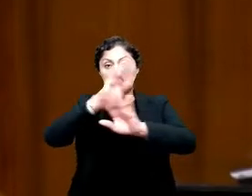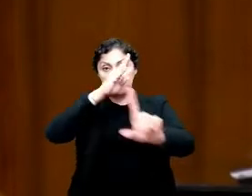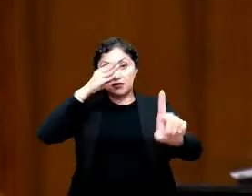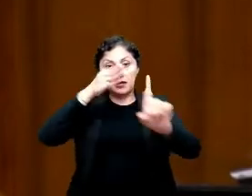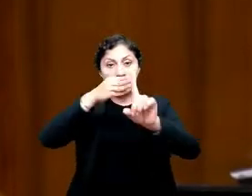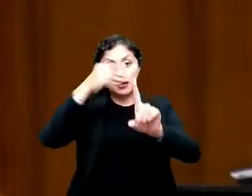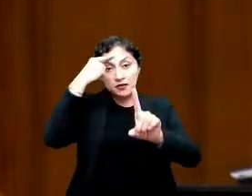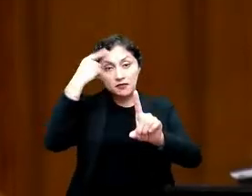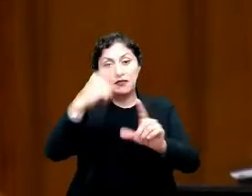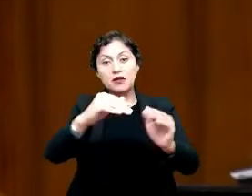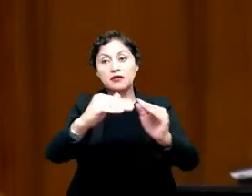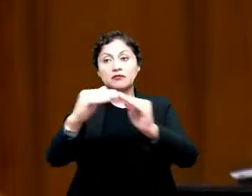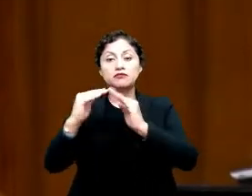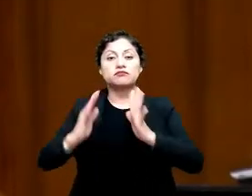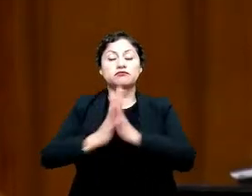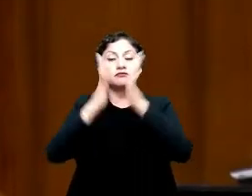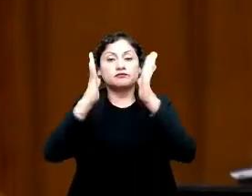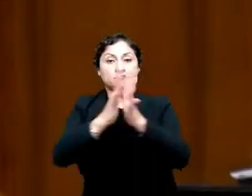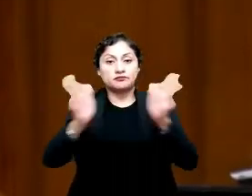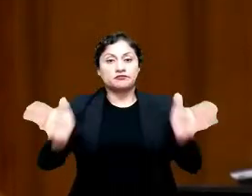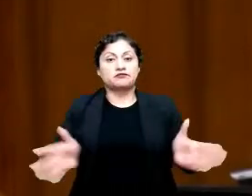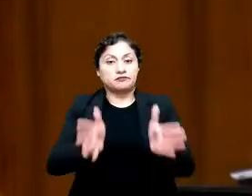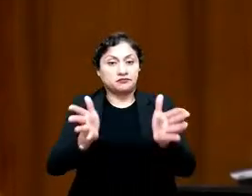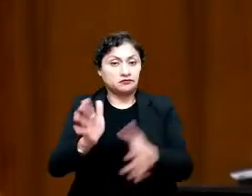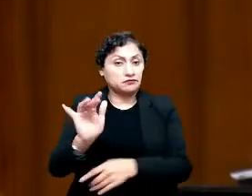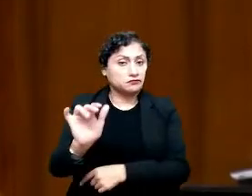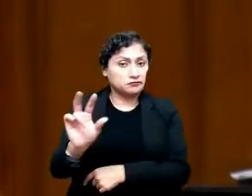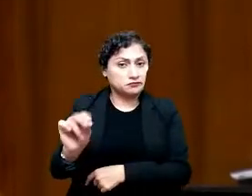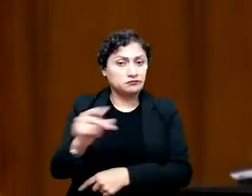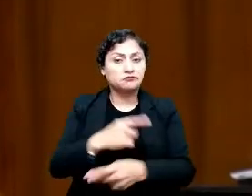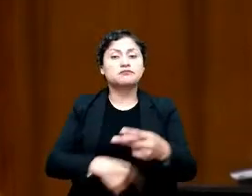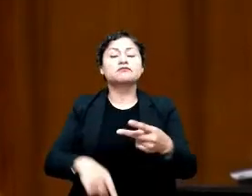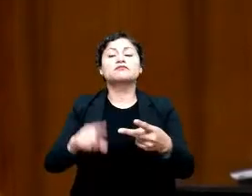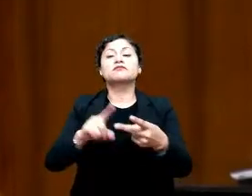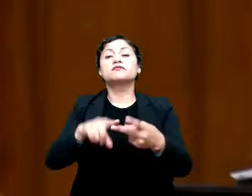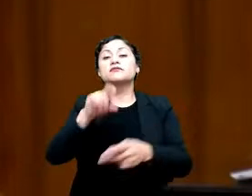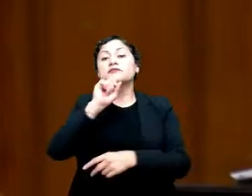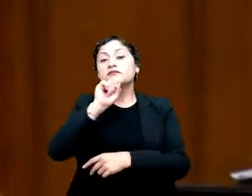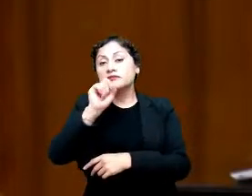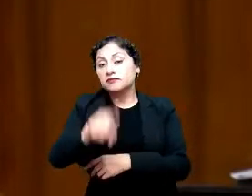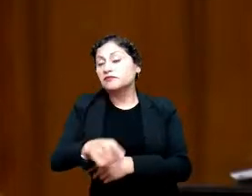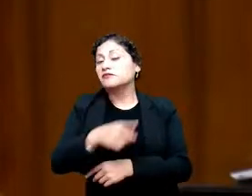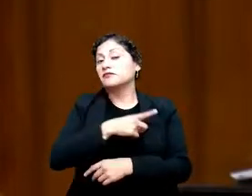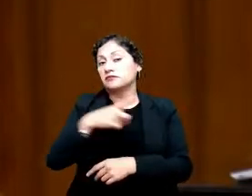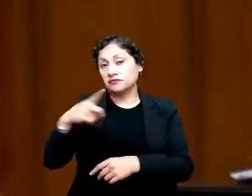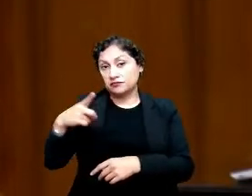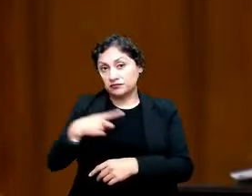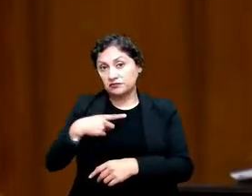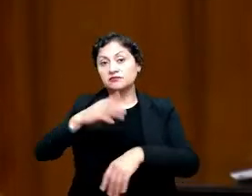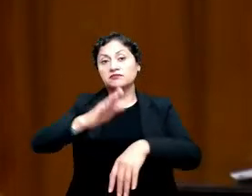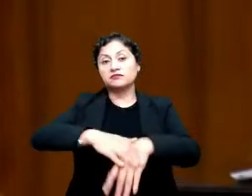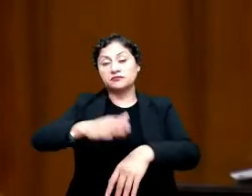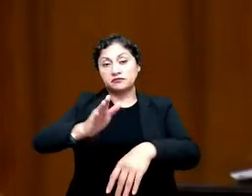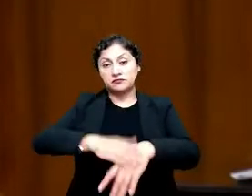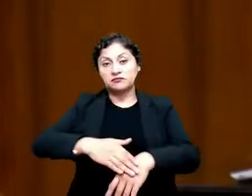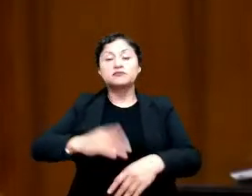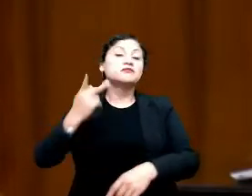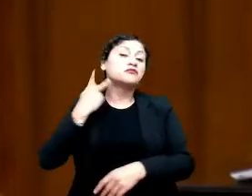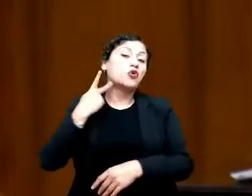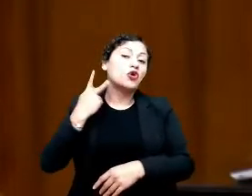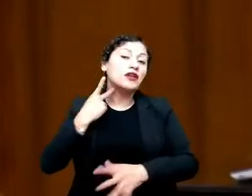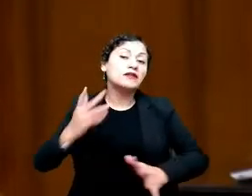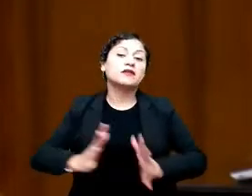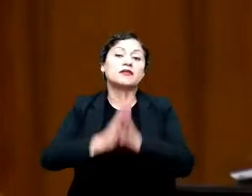de la democracia. Además de estar relacionada con la participación activa en política, esta figura